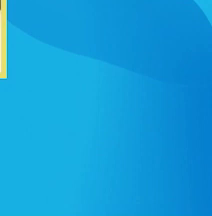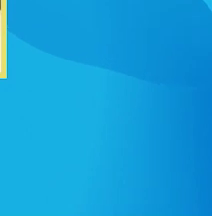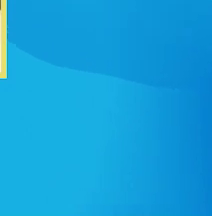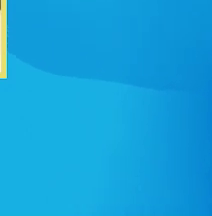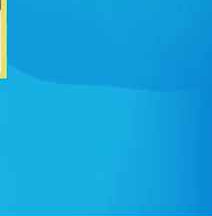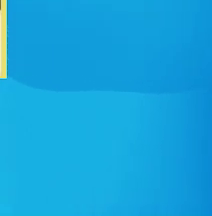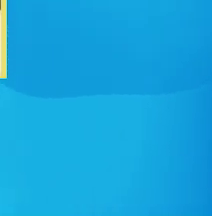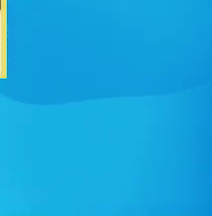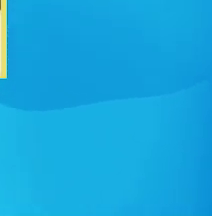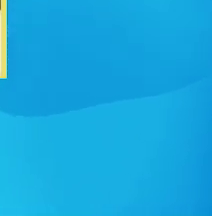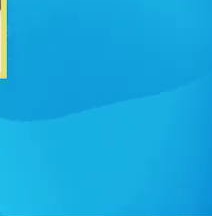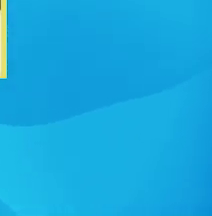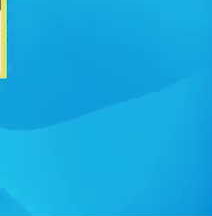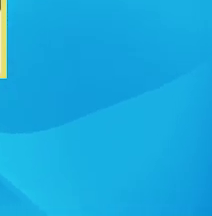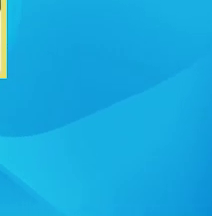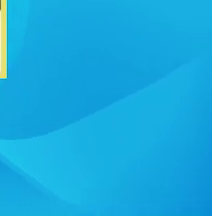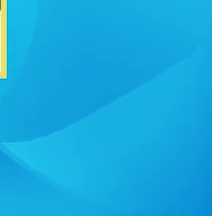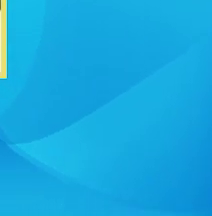Esto es moderado.